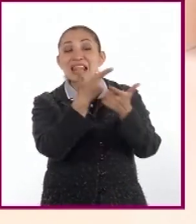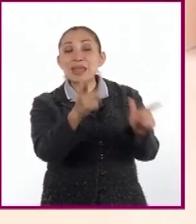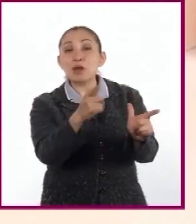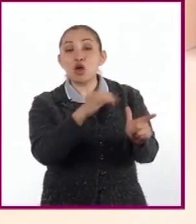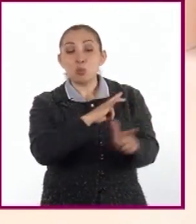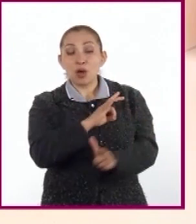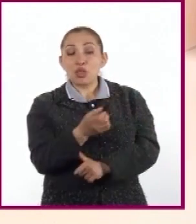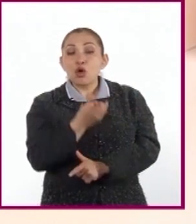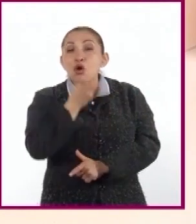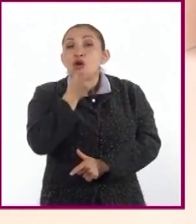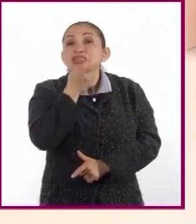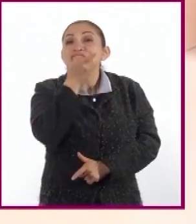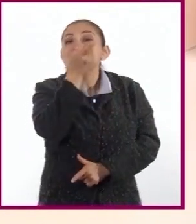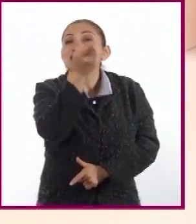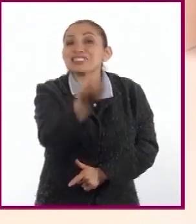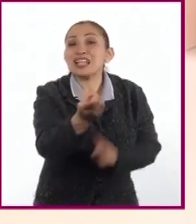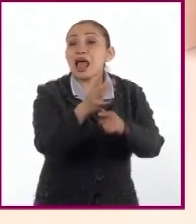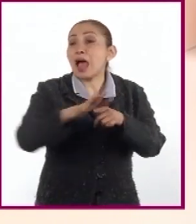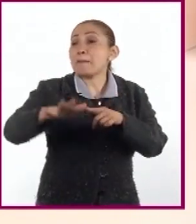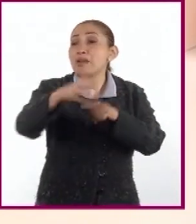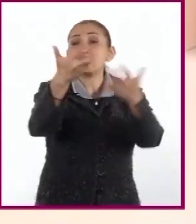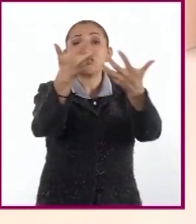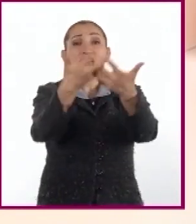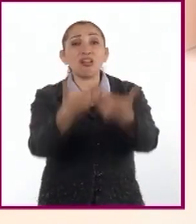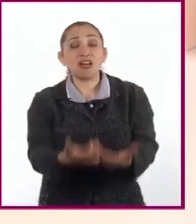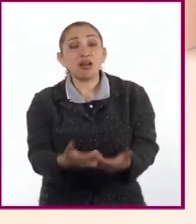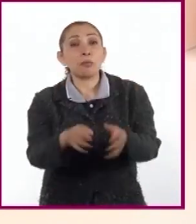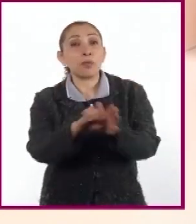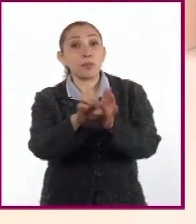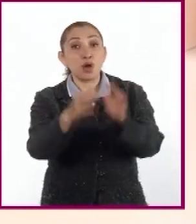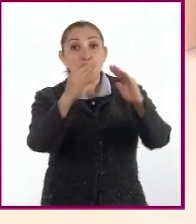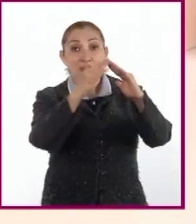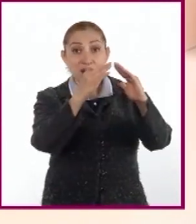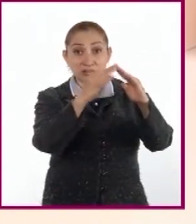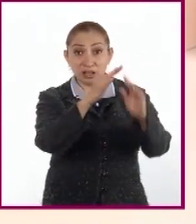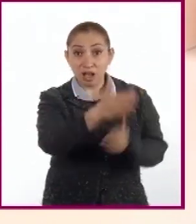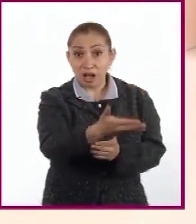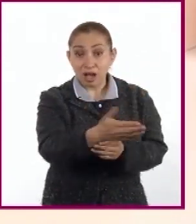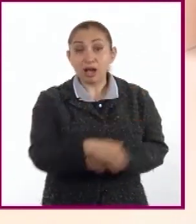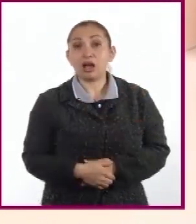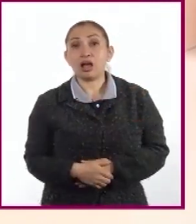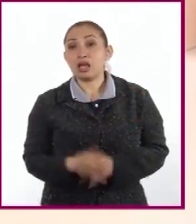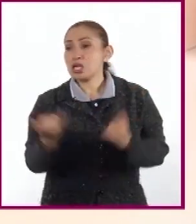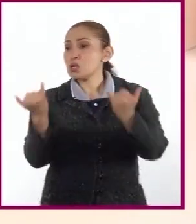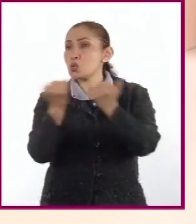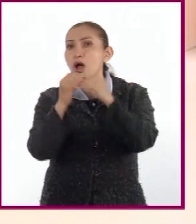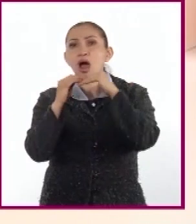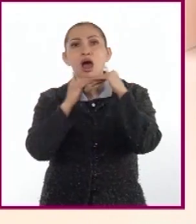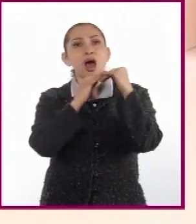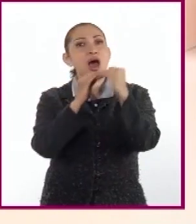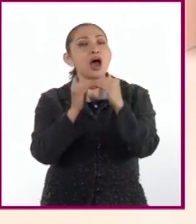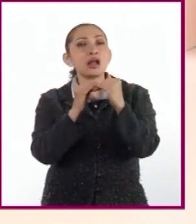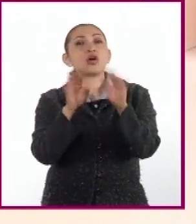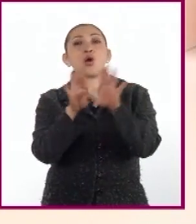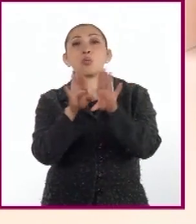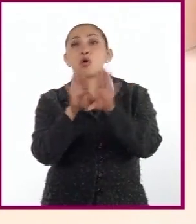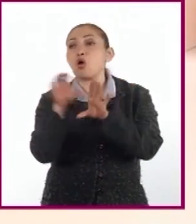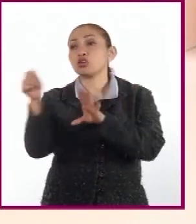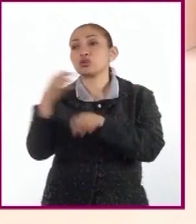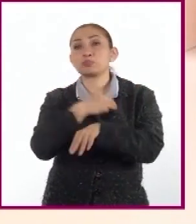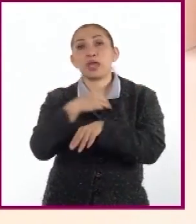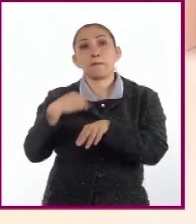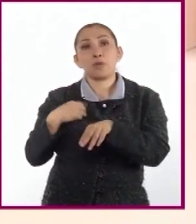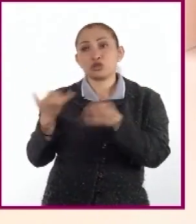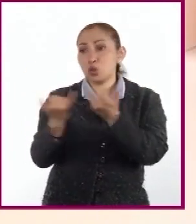poder expresarse de un ambiente armónico como es su casa y en igualdad de circunstancias como los otros integrantes de